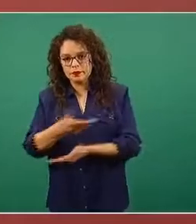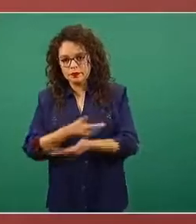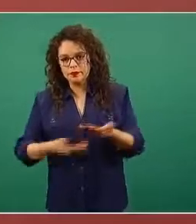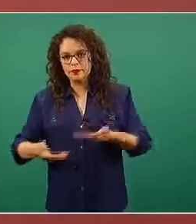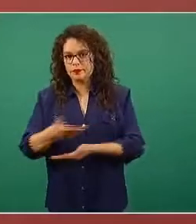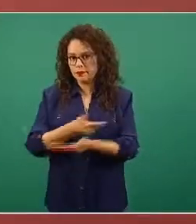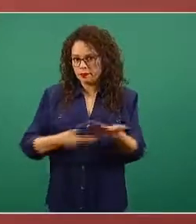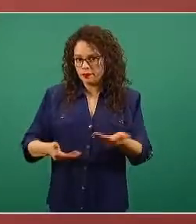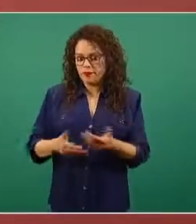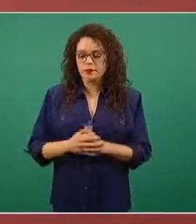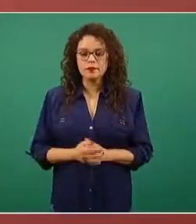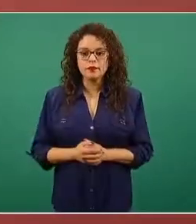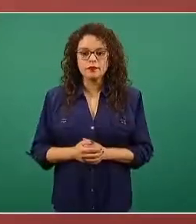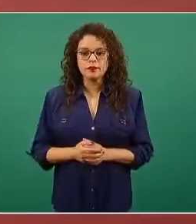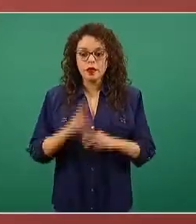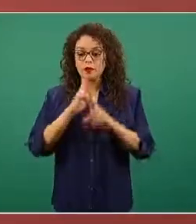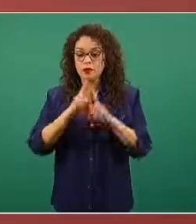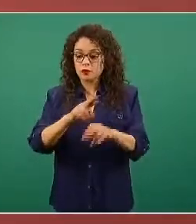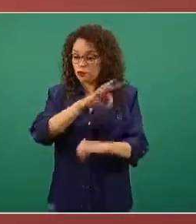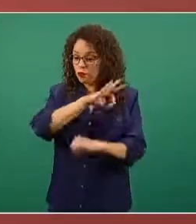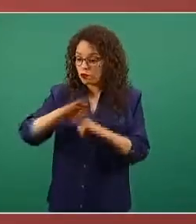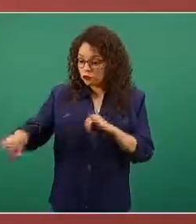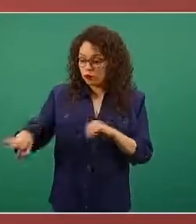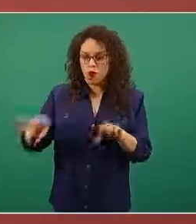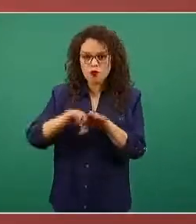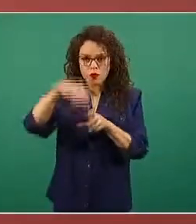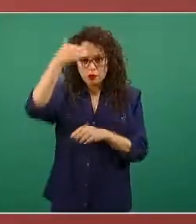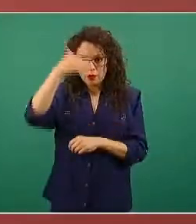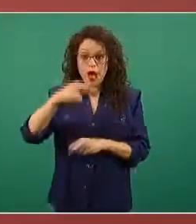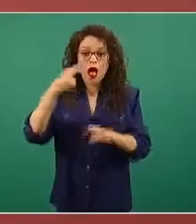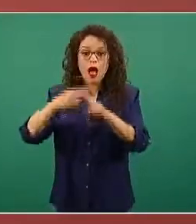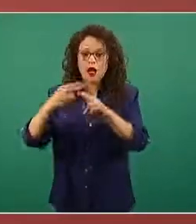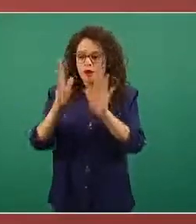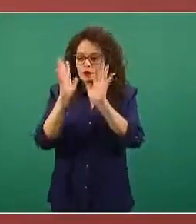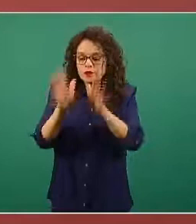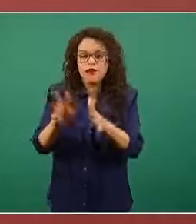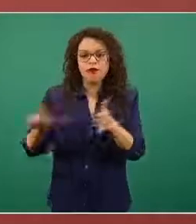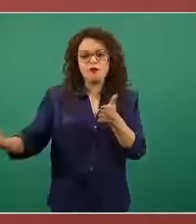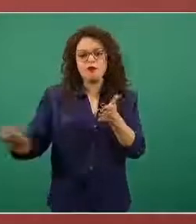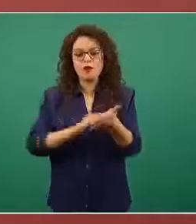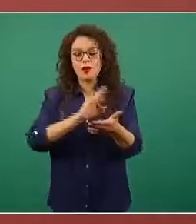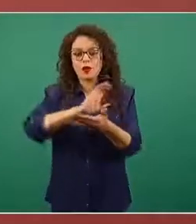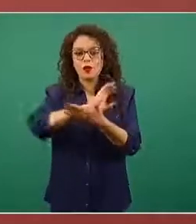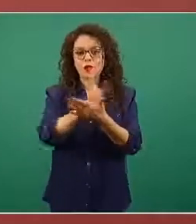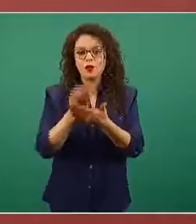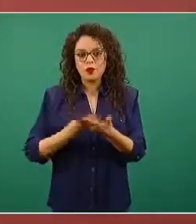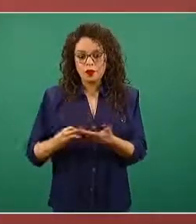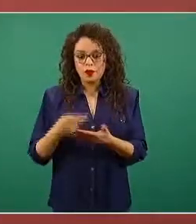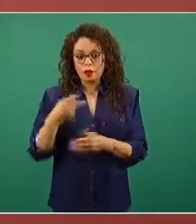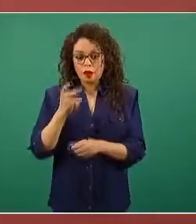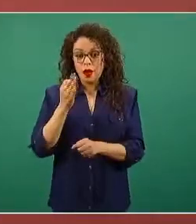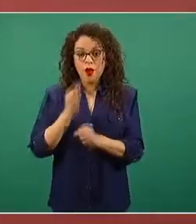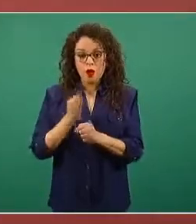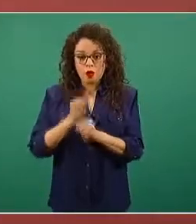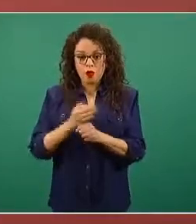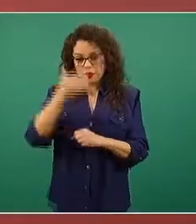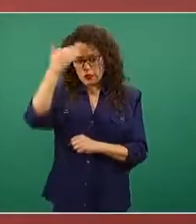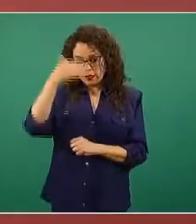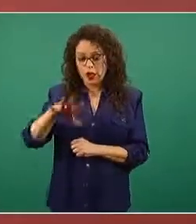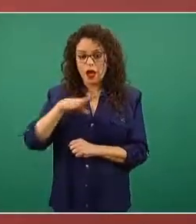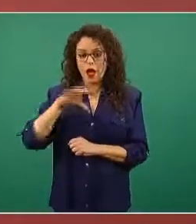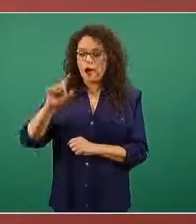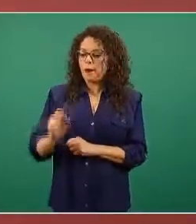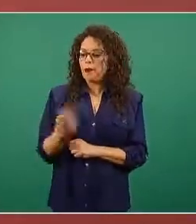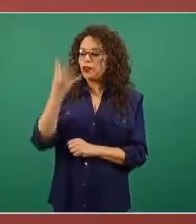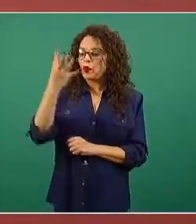El resultado final lo sabremos cuando se firme el contrato, pero hasta el momento tenemos certidumbre de que serán 24